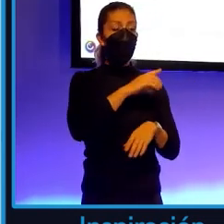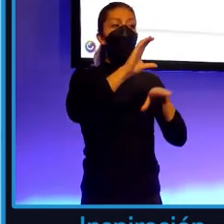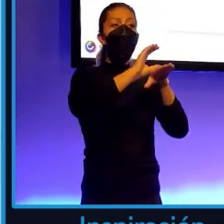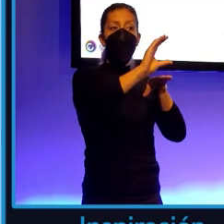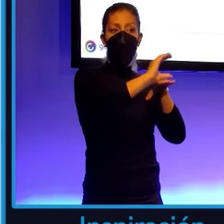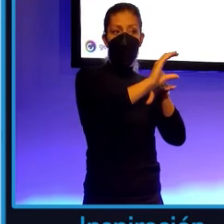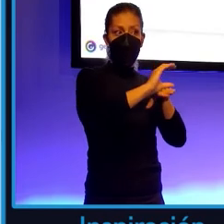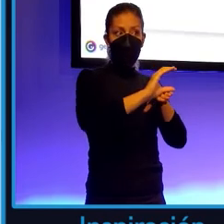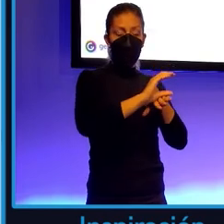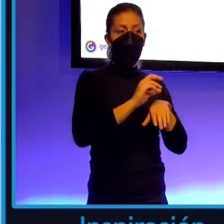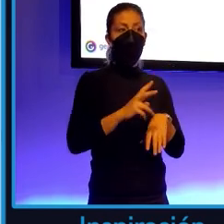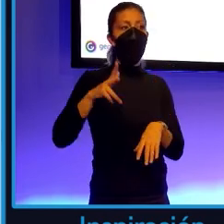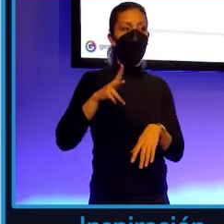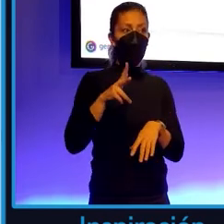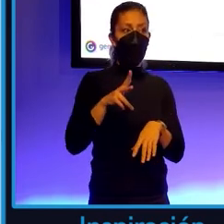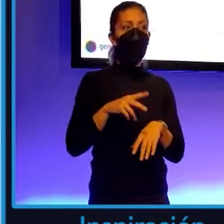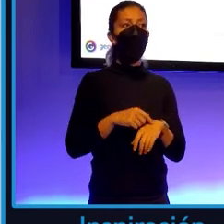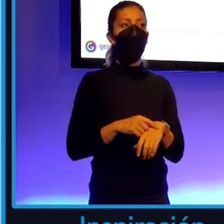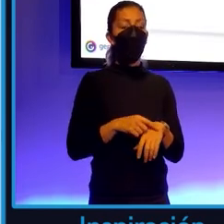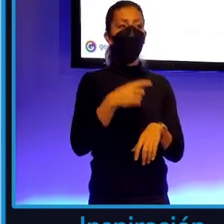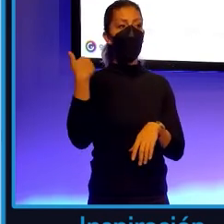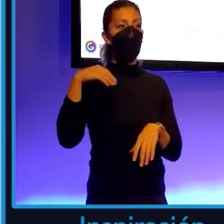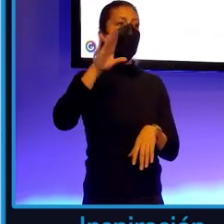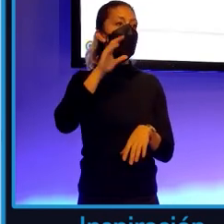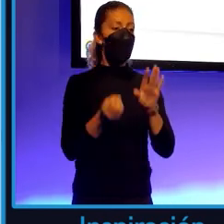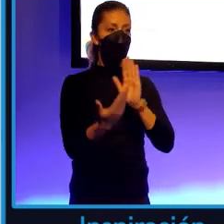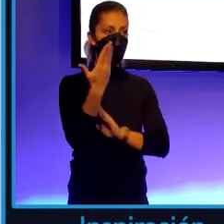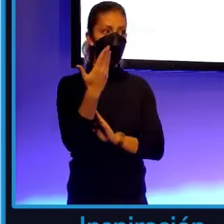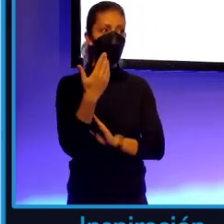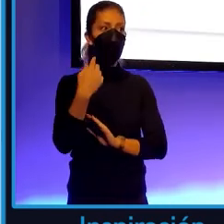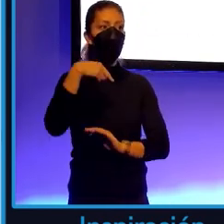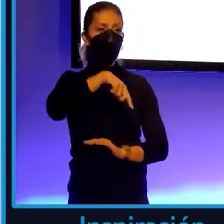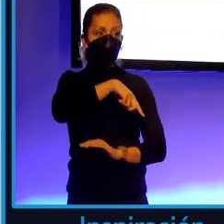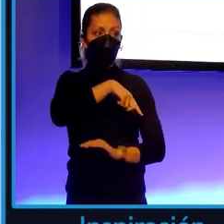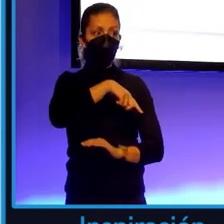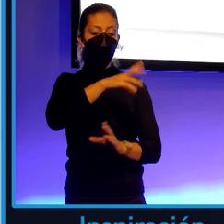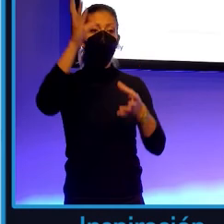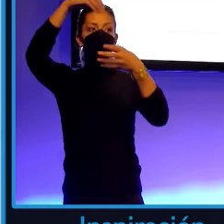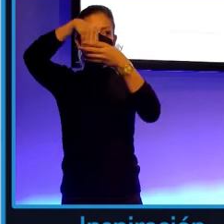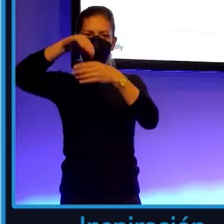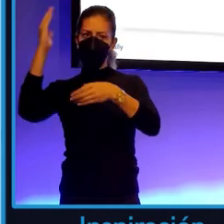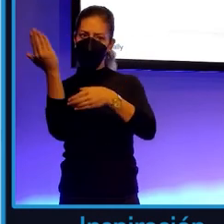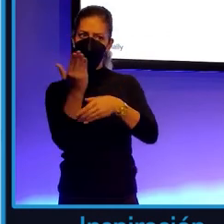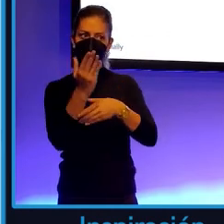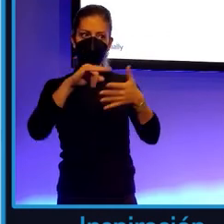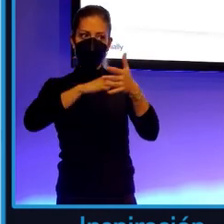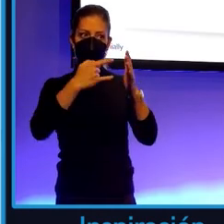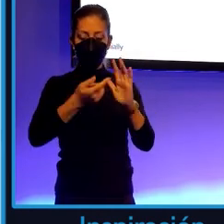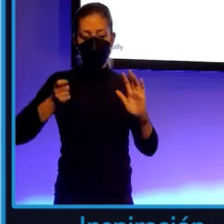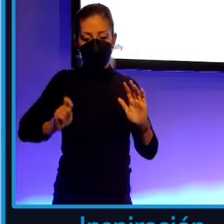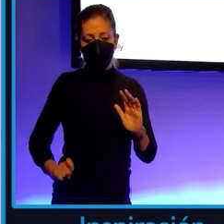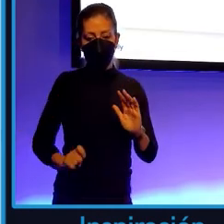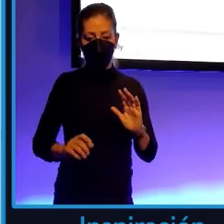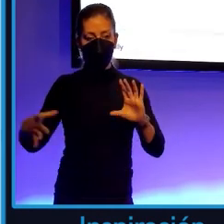la ciberseguridad lo importante el juego que va a tener la ciberseguridad dentro de este impacto de las nuevas profesiones